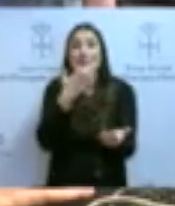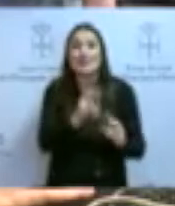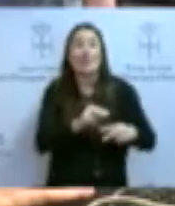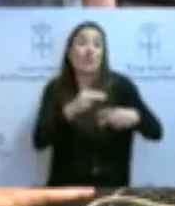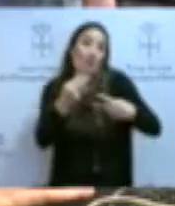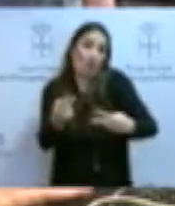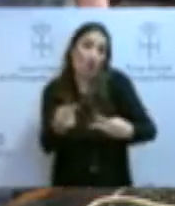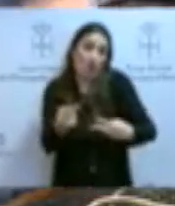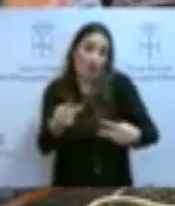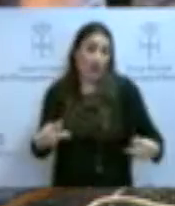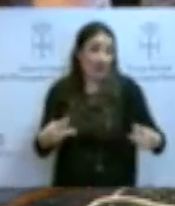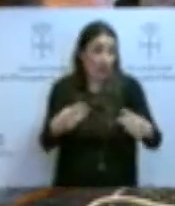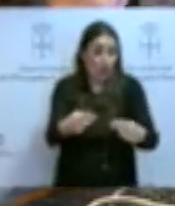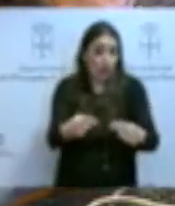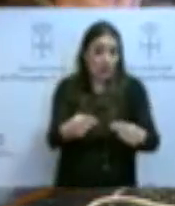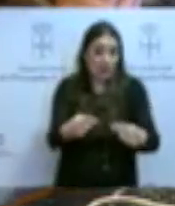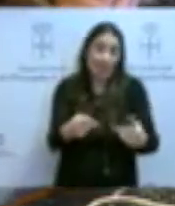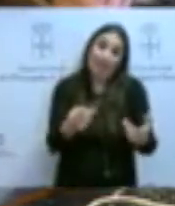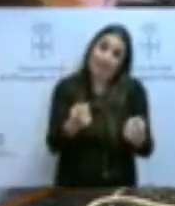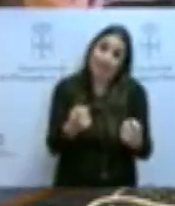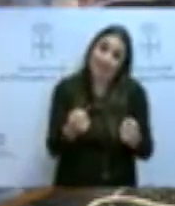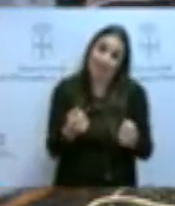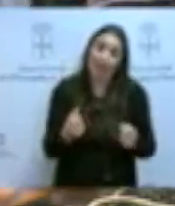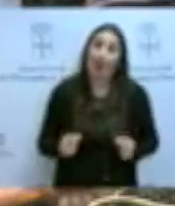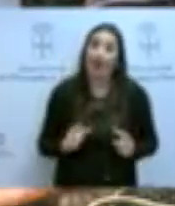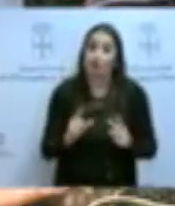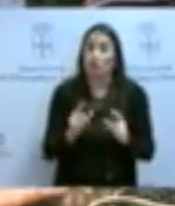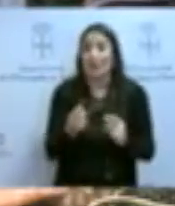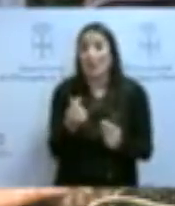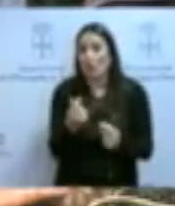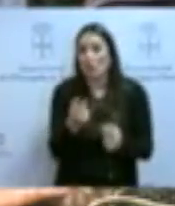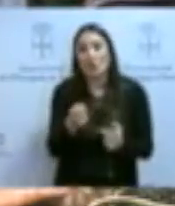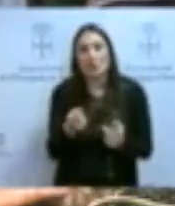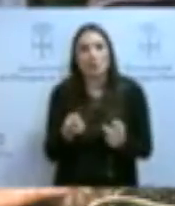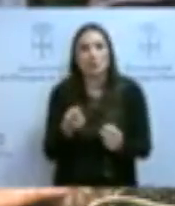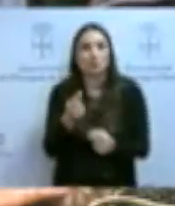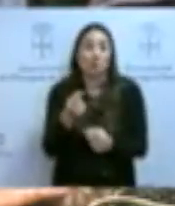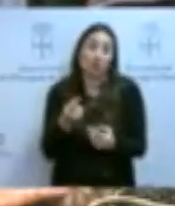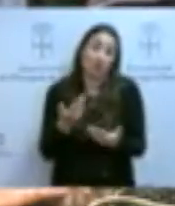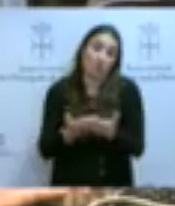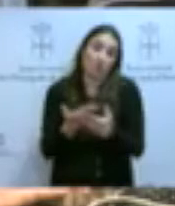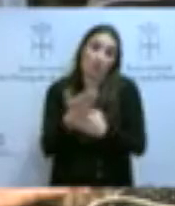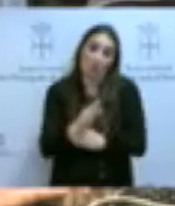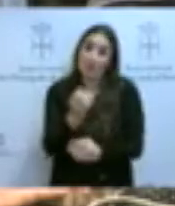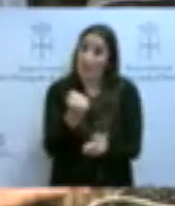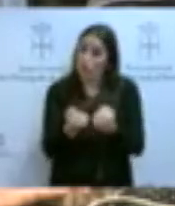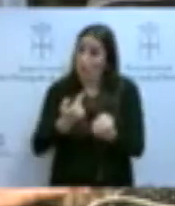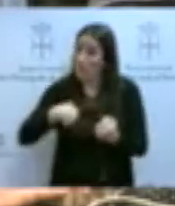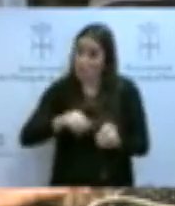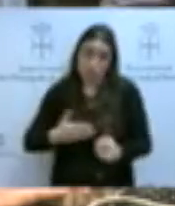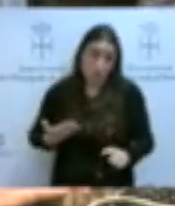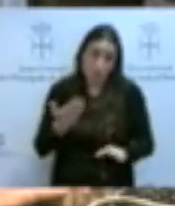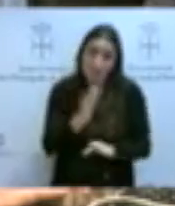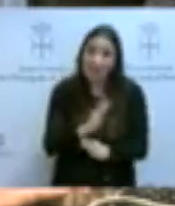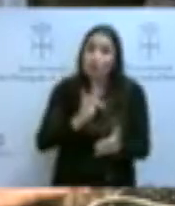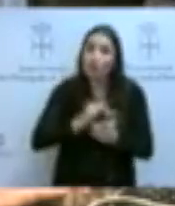recortes conlleven costes económicos. Esta será una de las propuestas económicas, no lo tenga duda, que Podemos Asturias va a poner sobre la mesa ante este